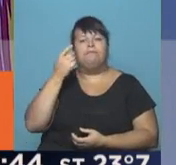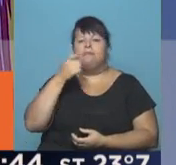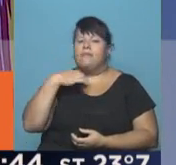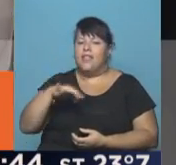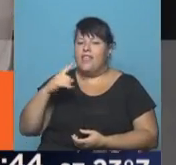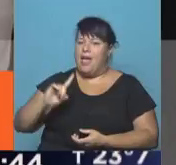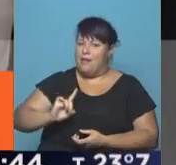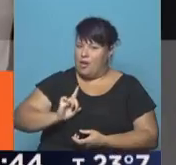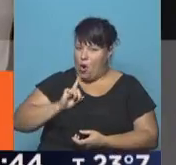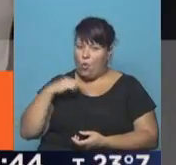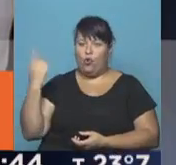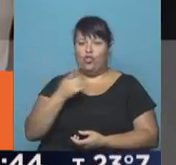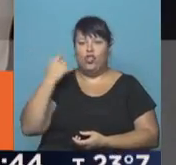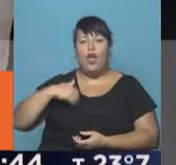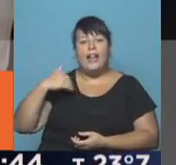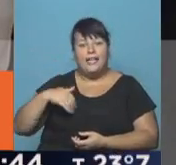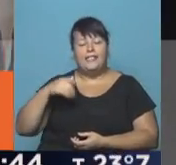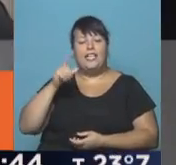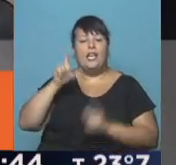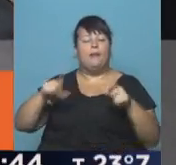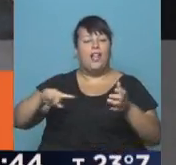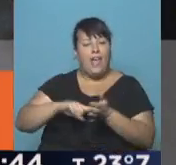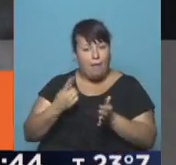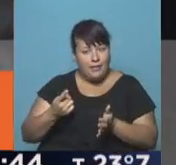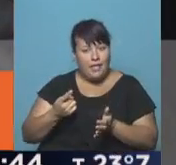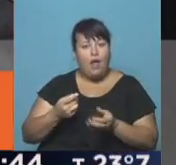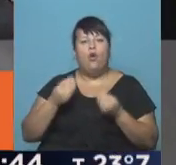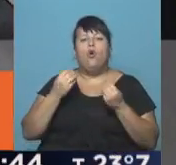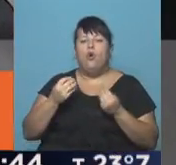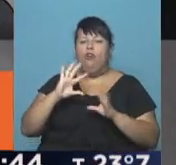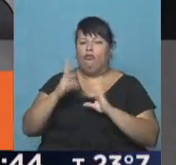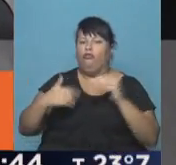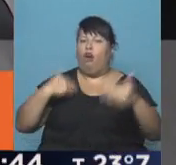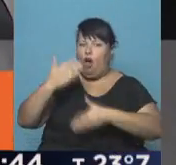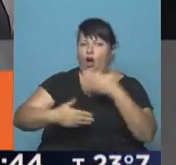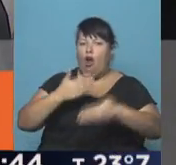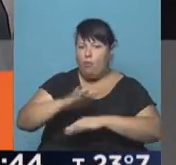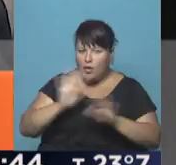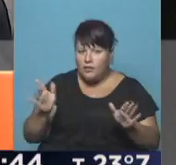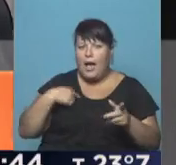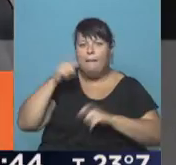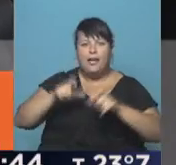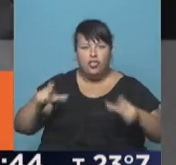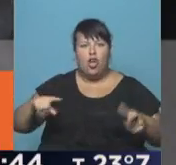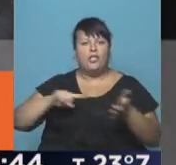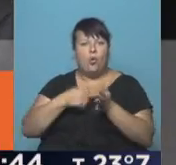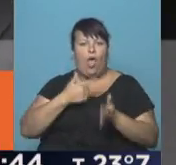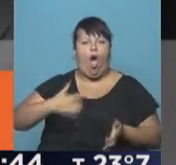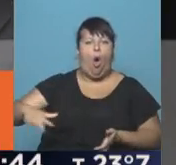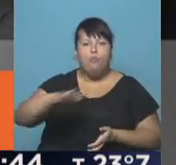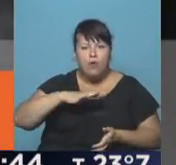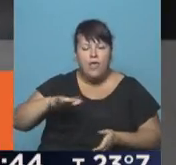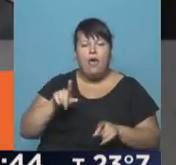tenemos que enorgullecernos, todos los argentinos y todos los porteños, es cómo hemos evolucionado como ciudad, como comunidad,